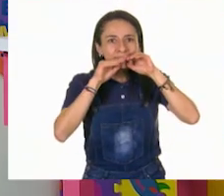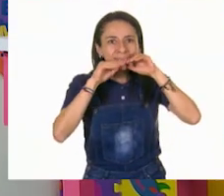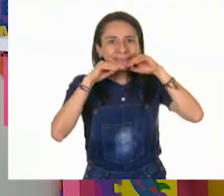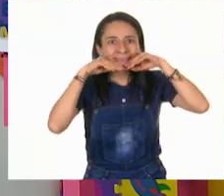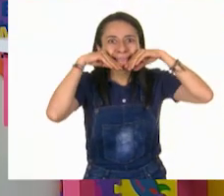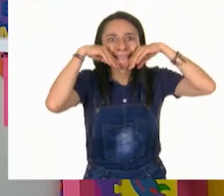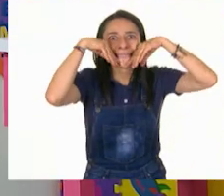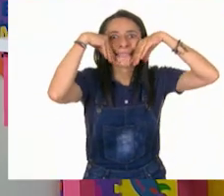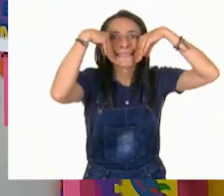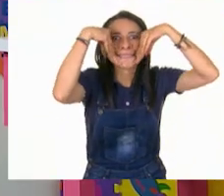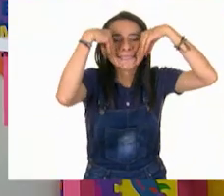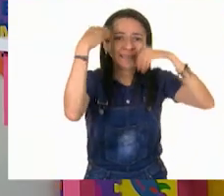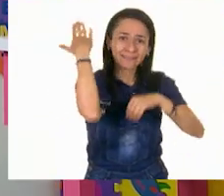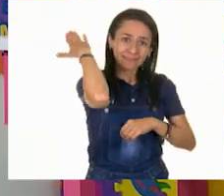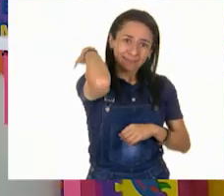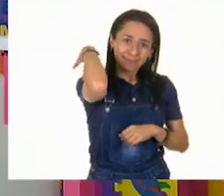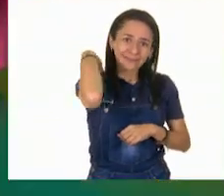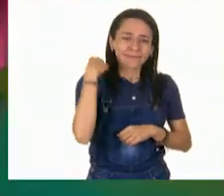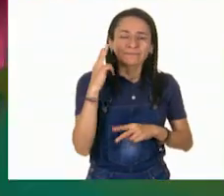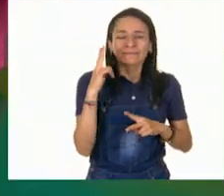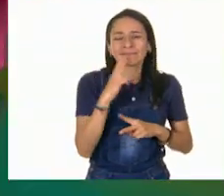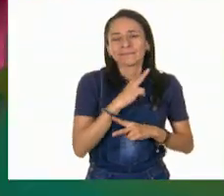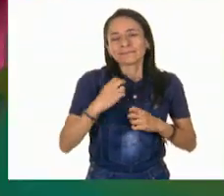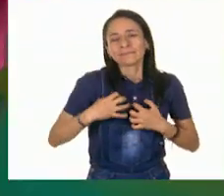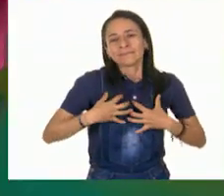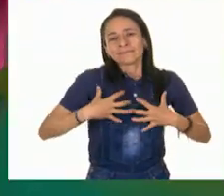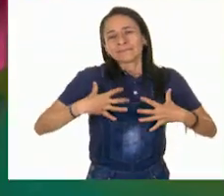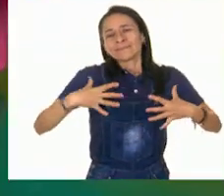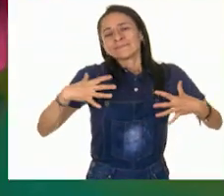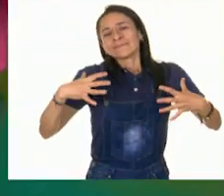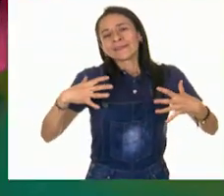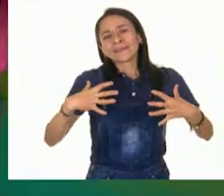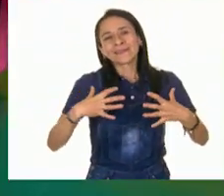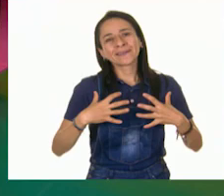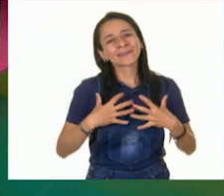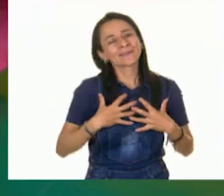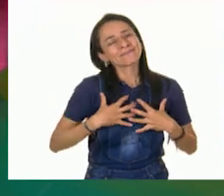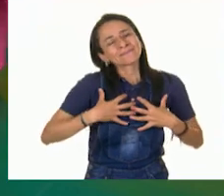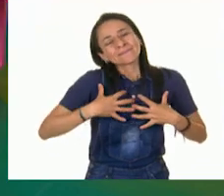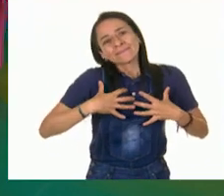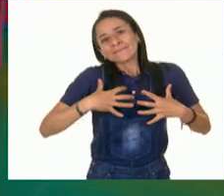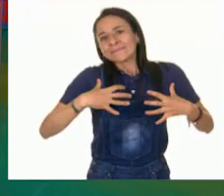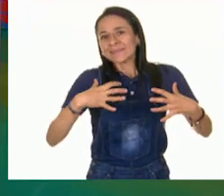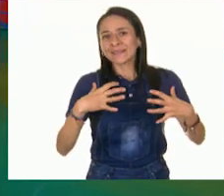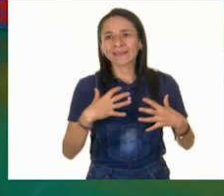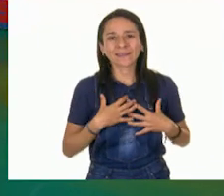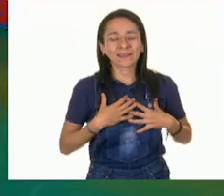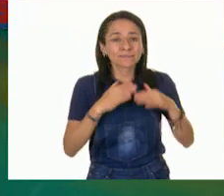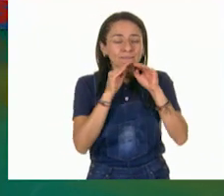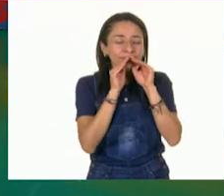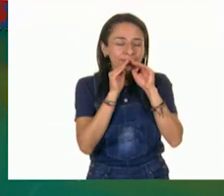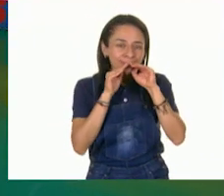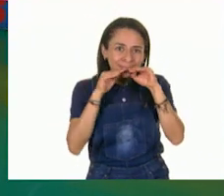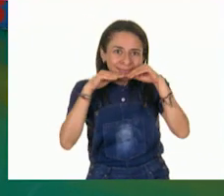pulmón respira profundamente y esbozo una gran sonrisa. Entonces, aquí